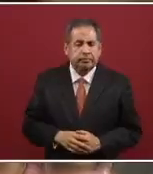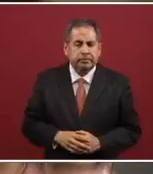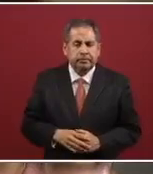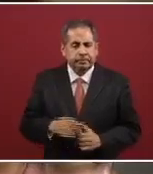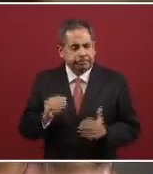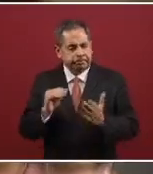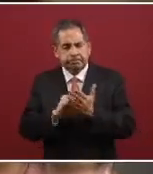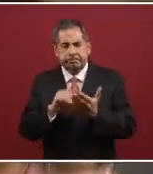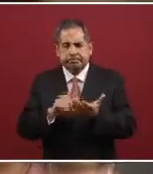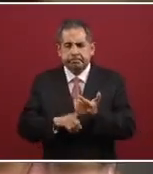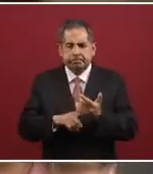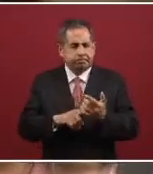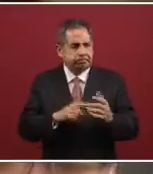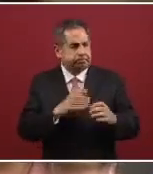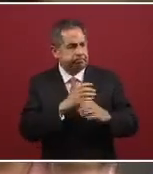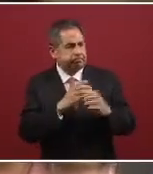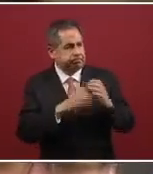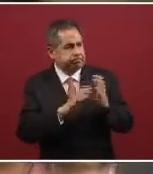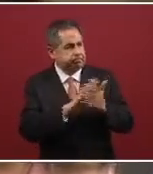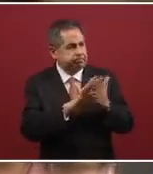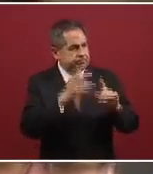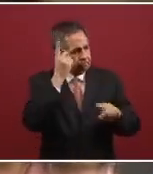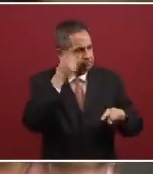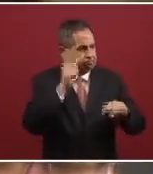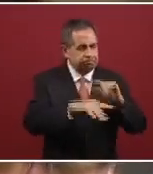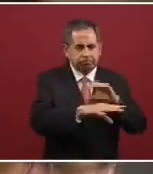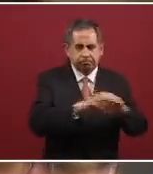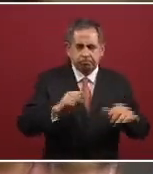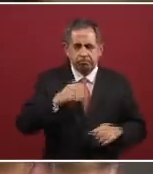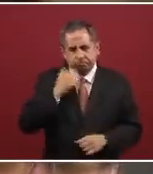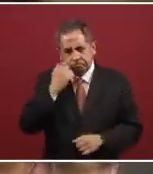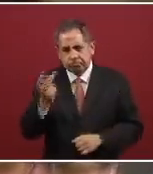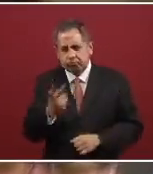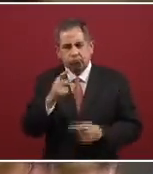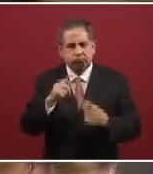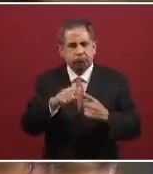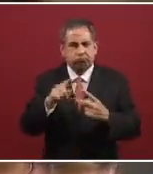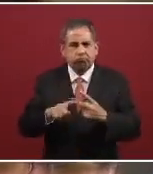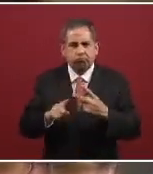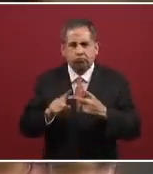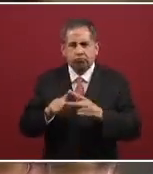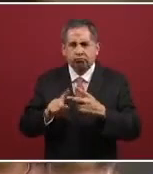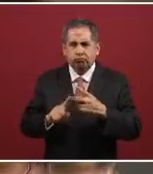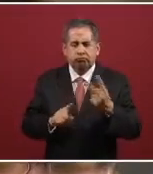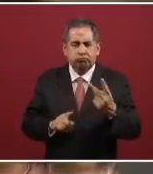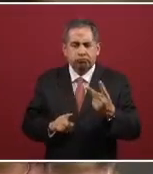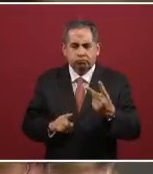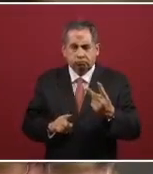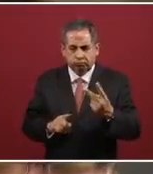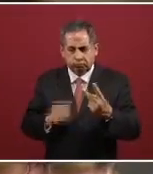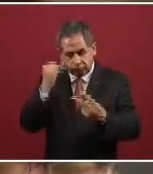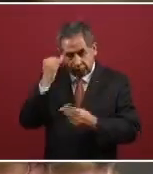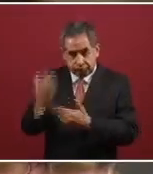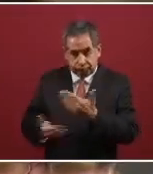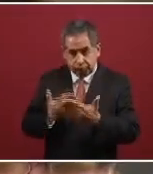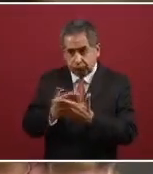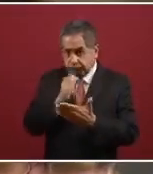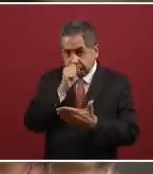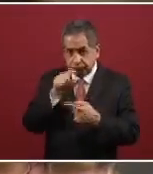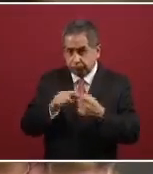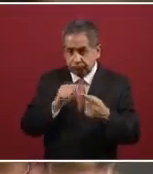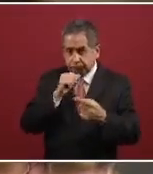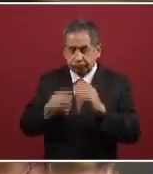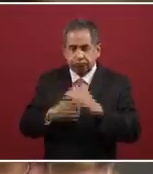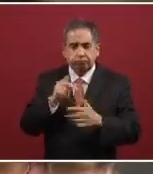contempla la revocación de mandato. Yo quería seguir a preguntarle sobre dos puntos concretos que no vienen en la iniciativa que usted presentó.